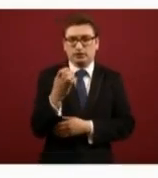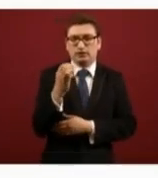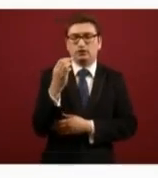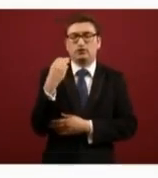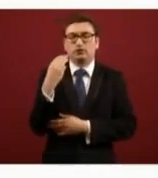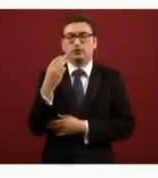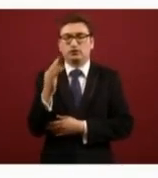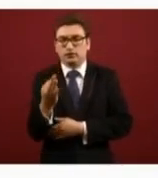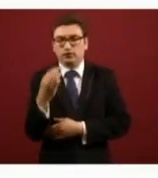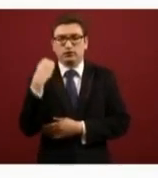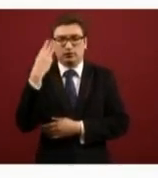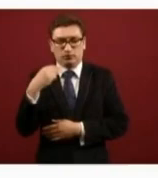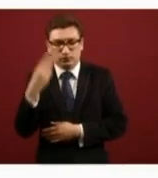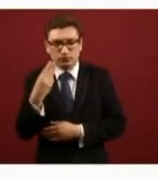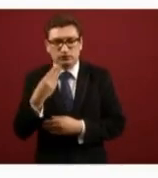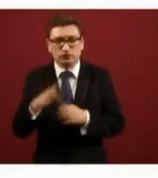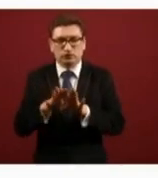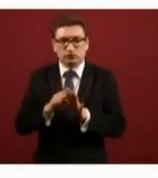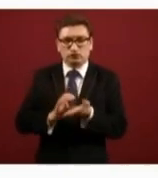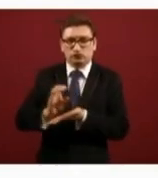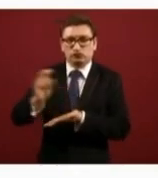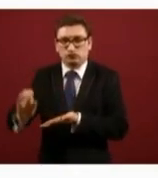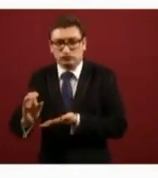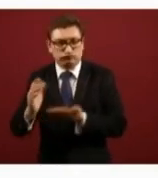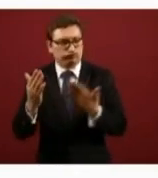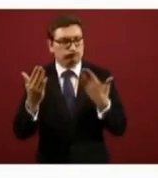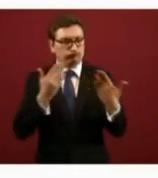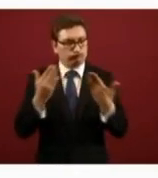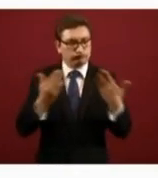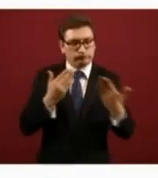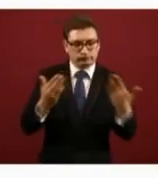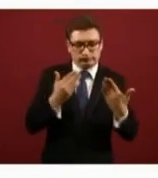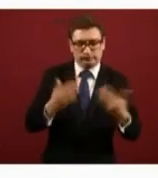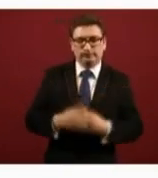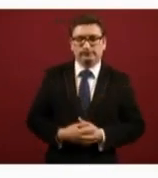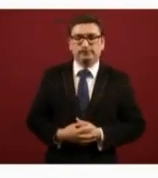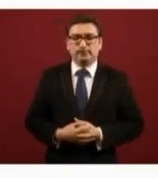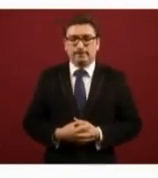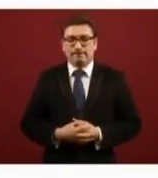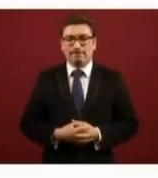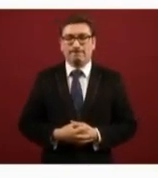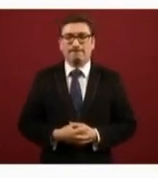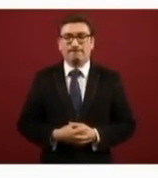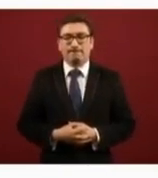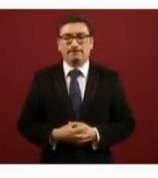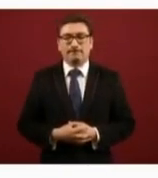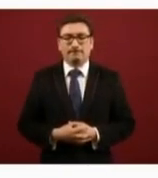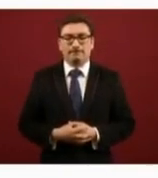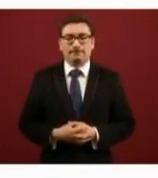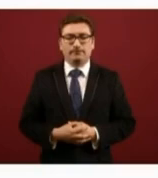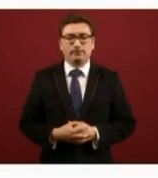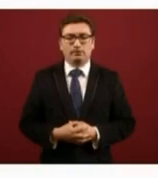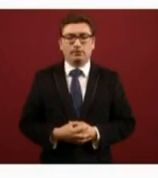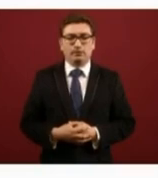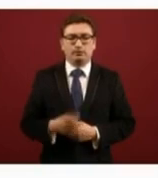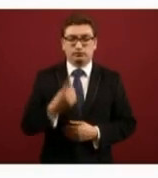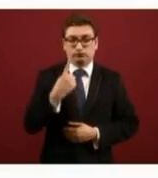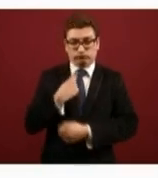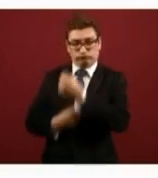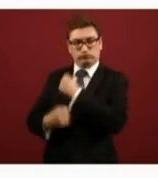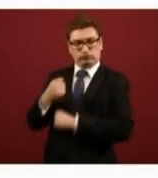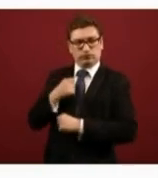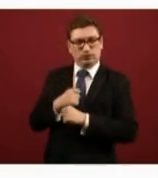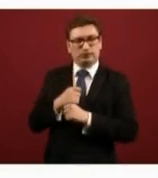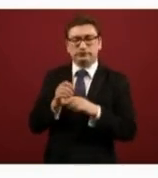marzo con relación a la dispersión que llevamos a cabo en este año. En el año pasado es